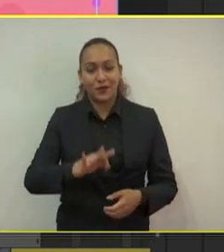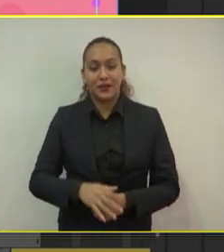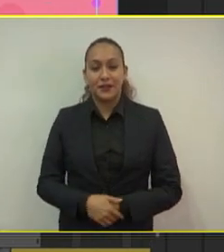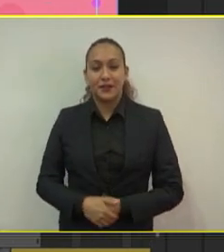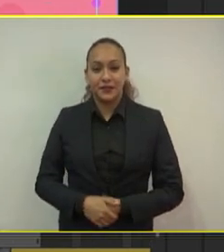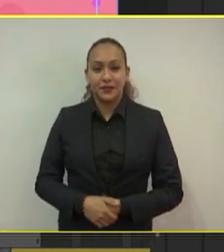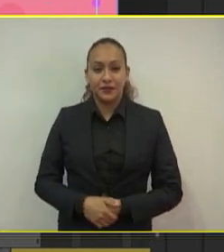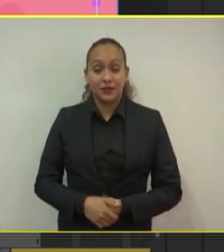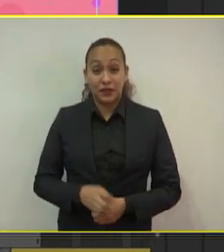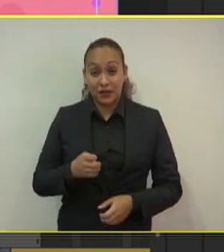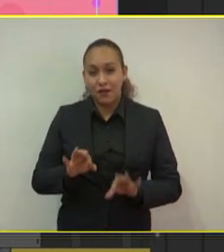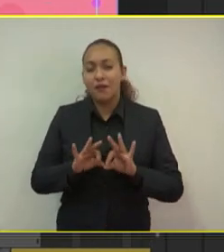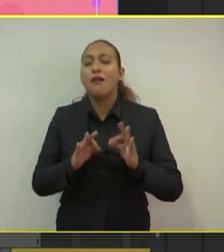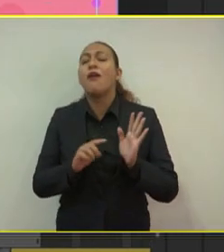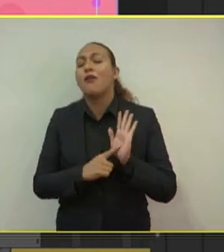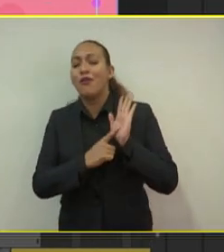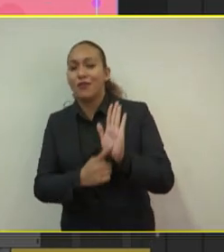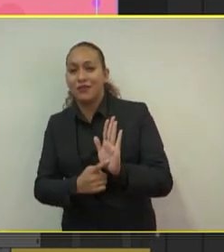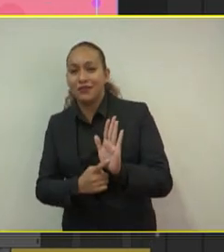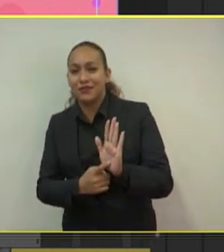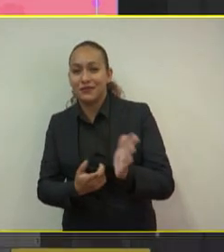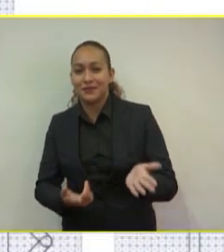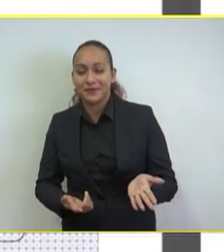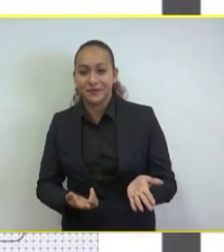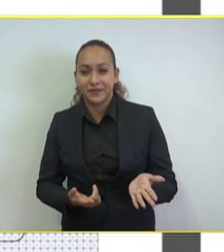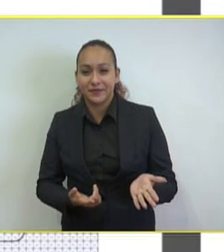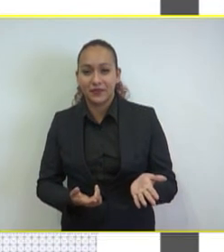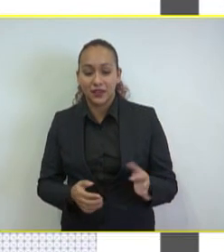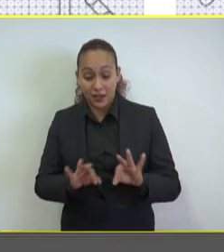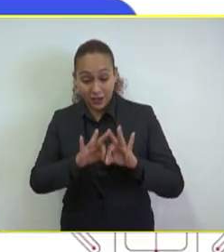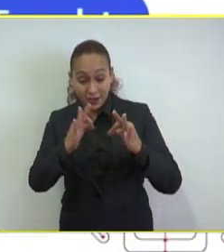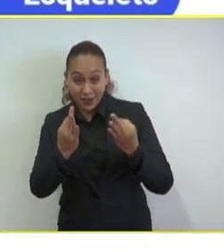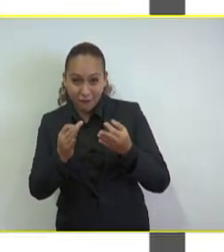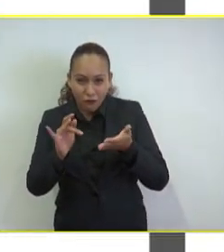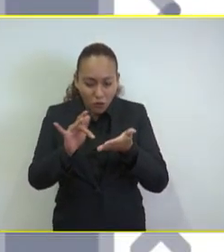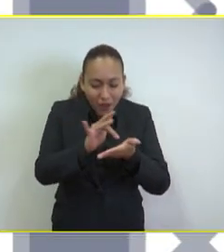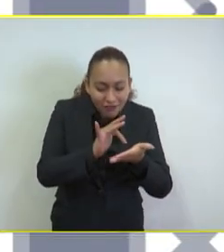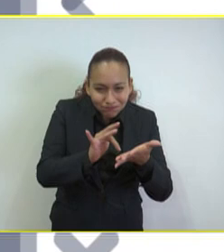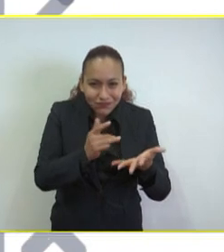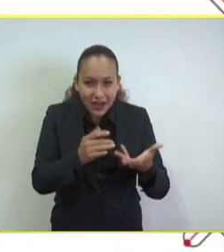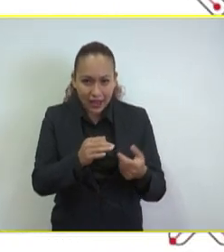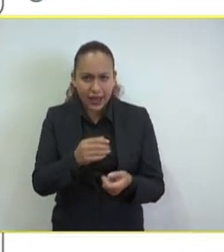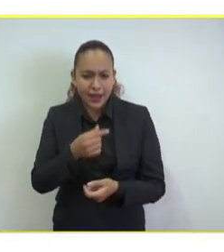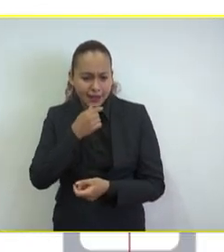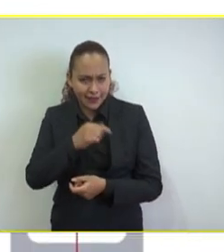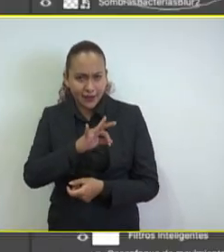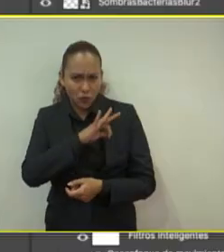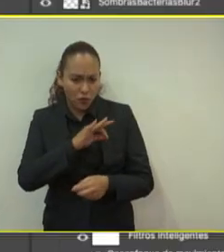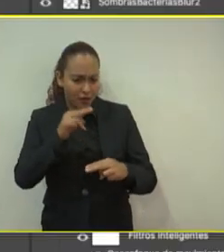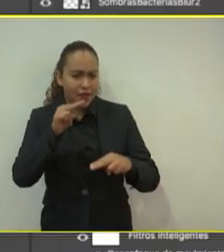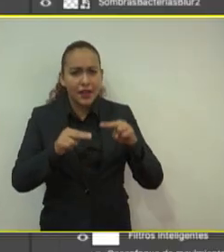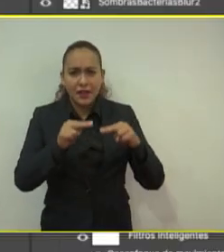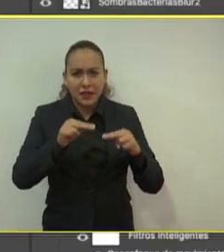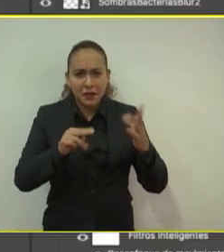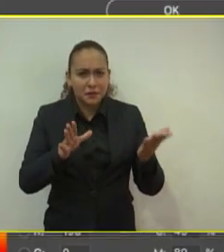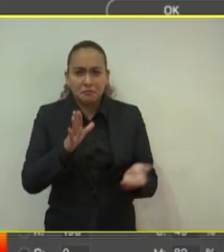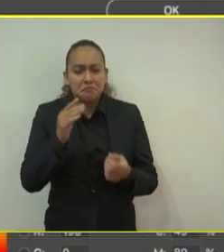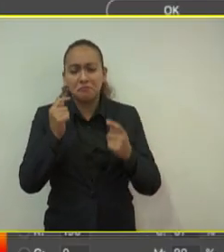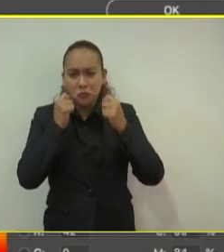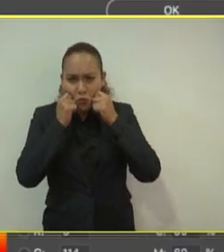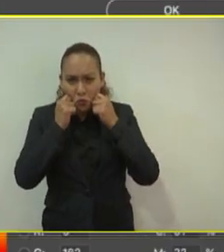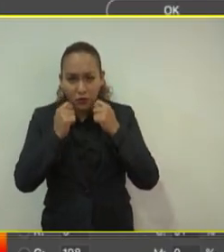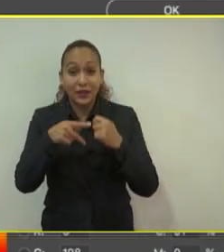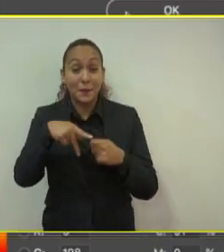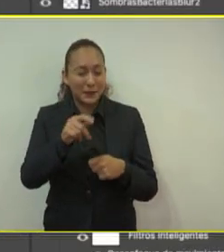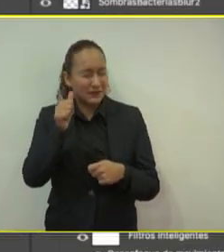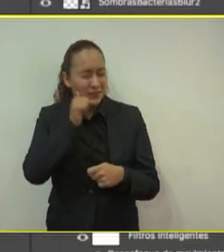De esta forma, al presentar los elementos digitalmente, se facilita su visualización respondiendo al movimiento y gestualidad que caracteriza la lengua de